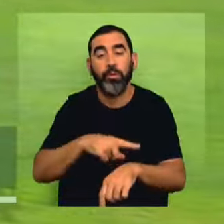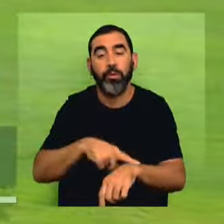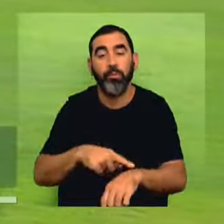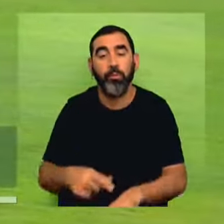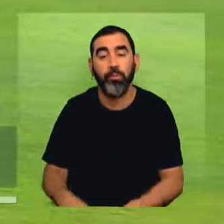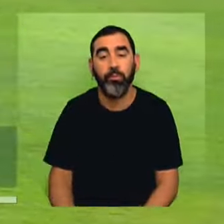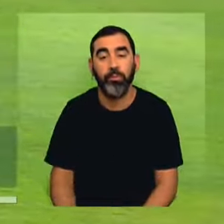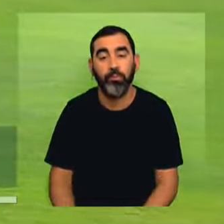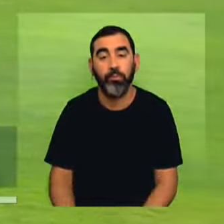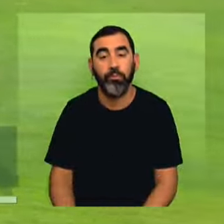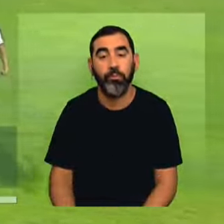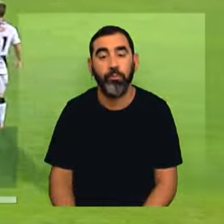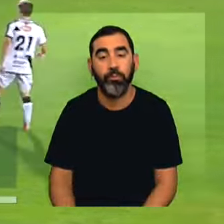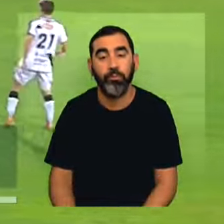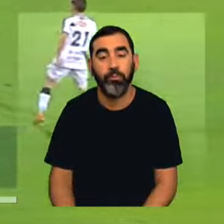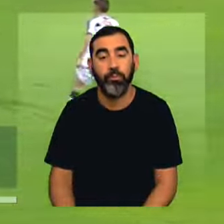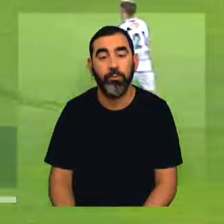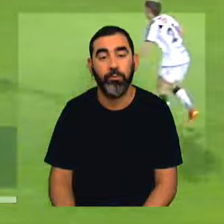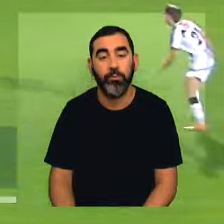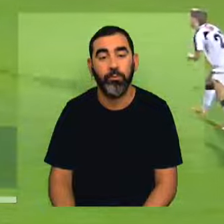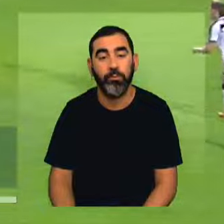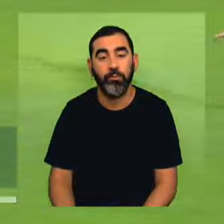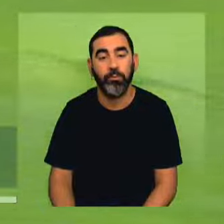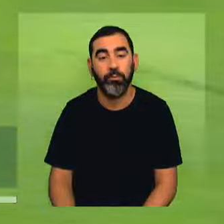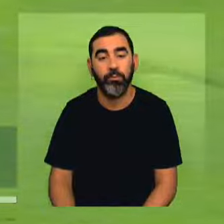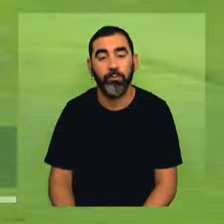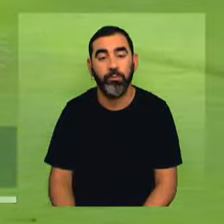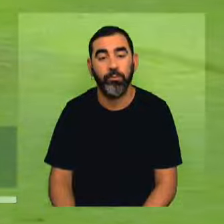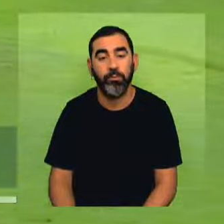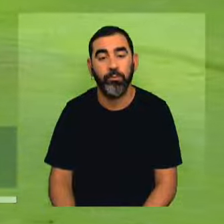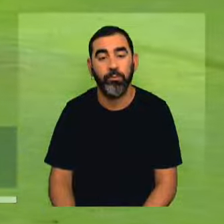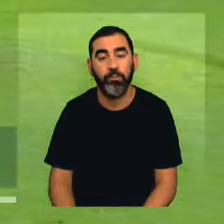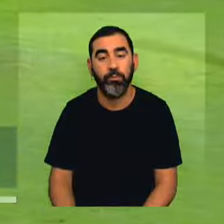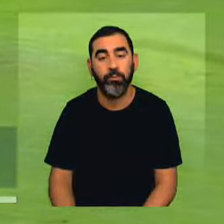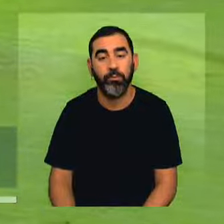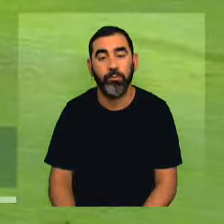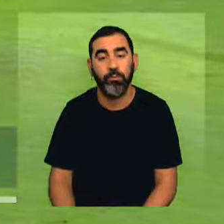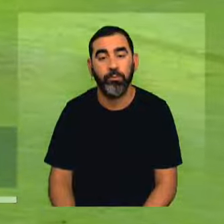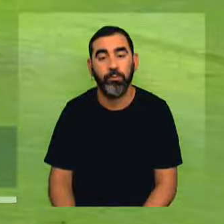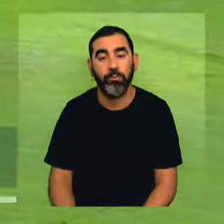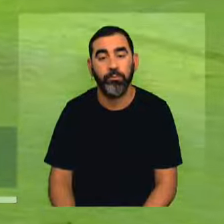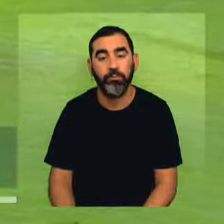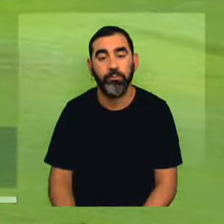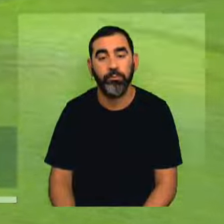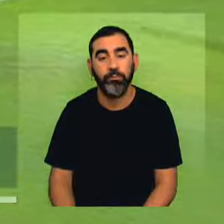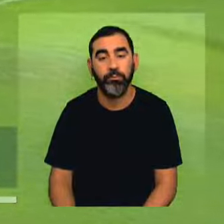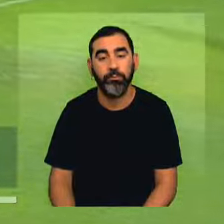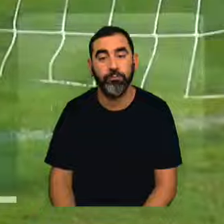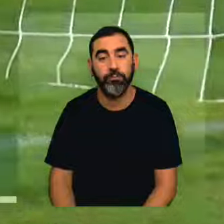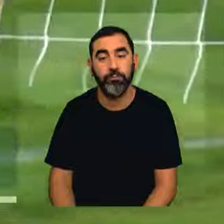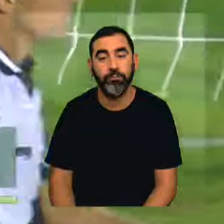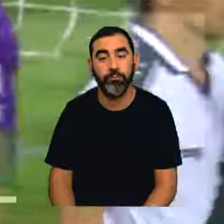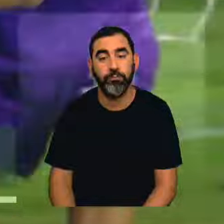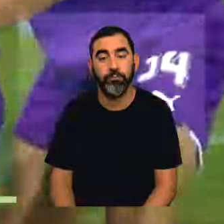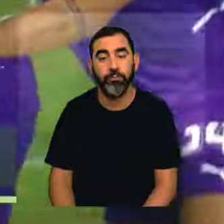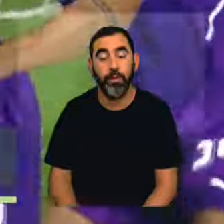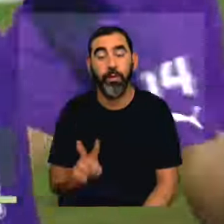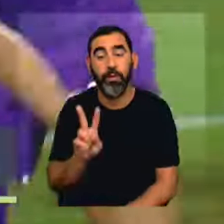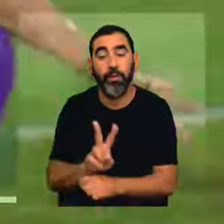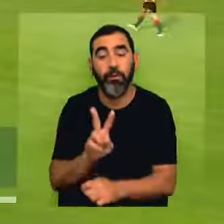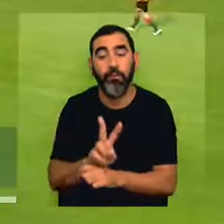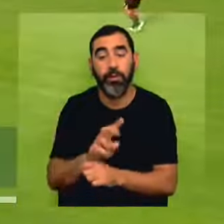luego le va a quedar a de los santos para colocar nás el 1 a0 llega por el segundo palo zaguero y